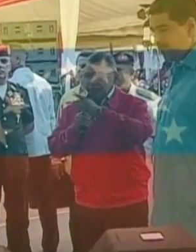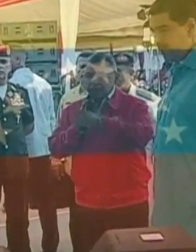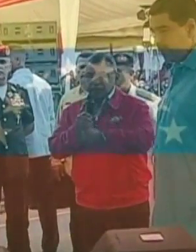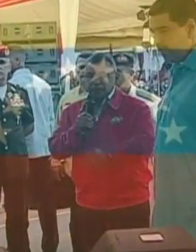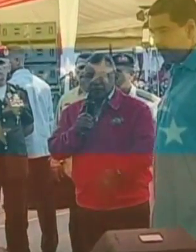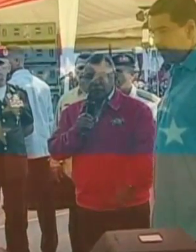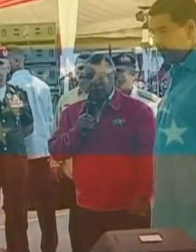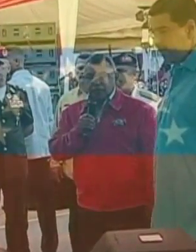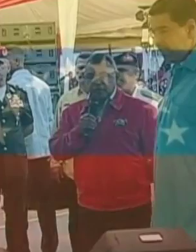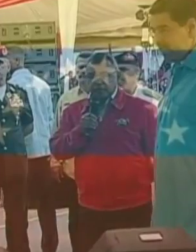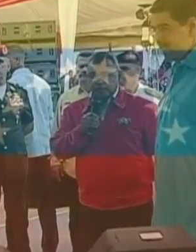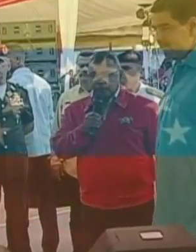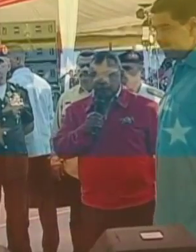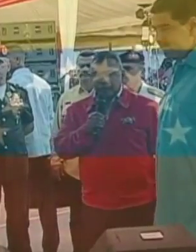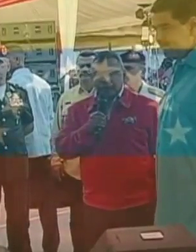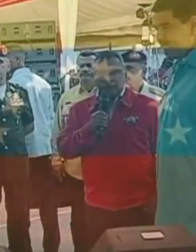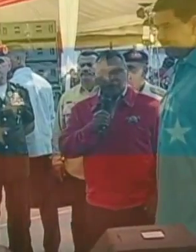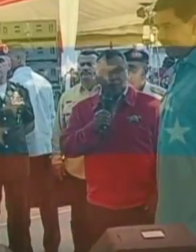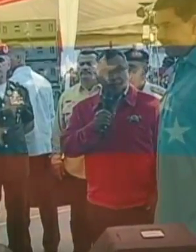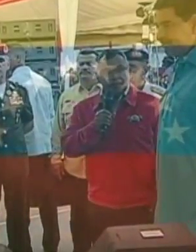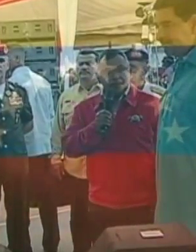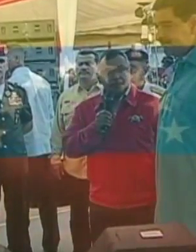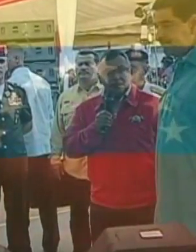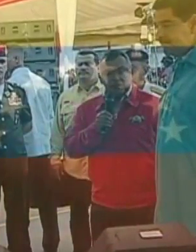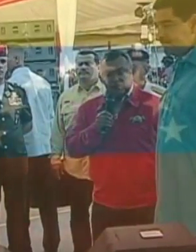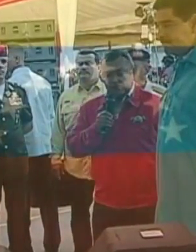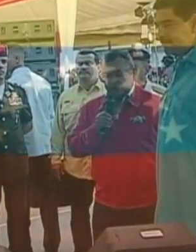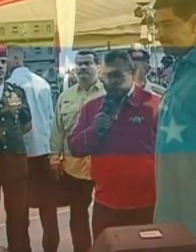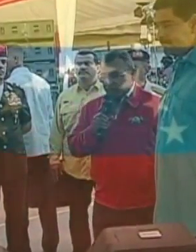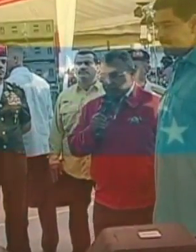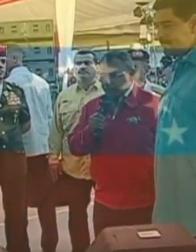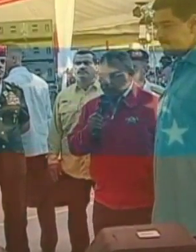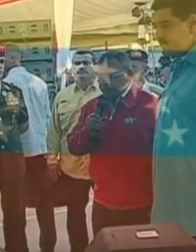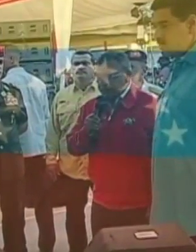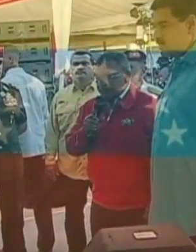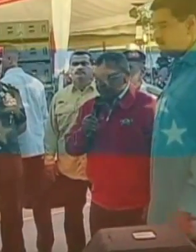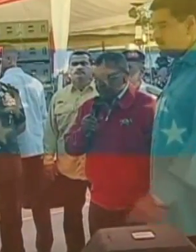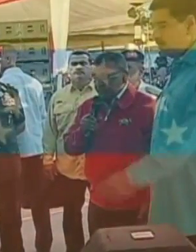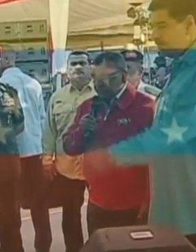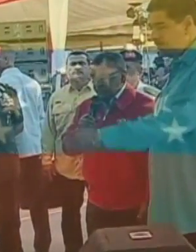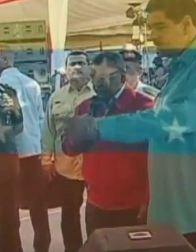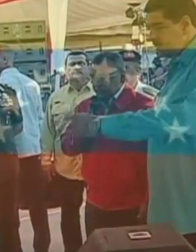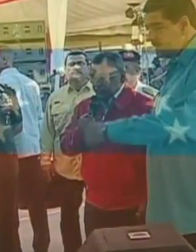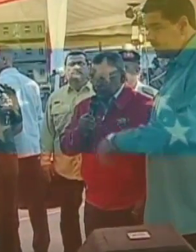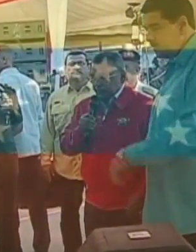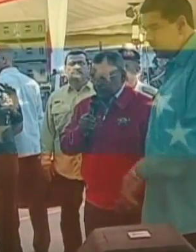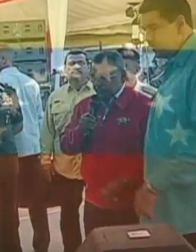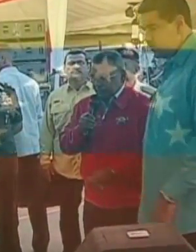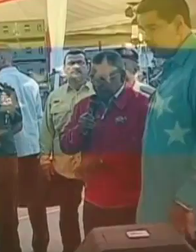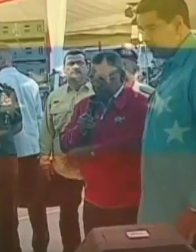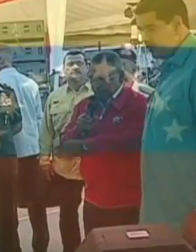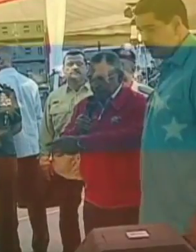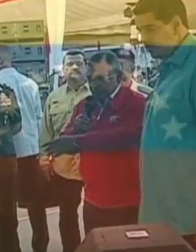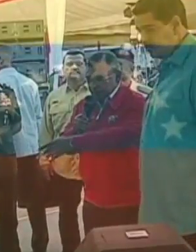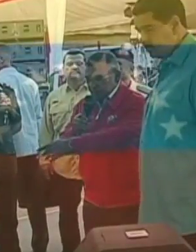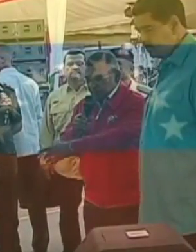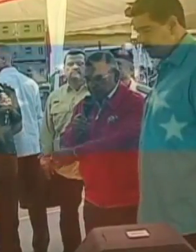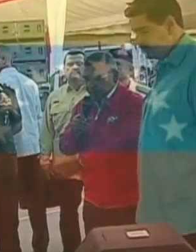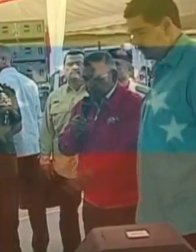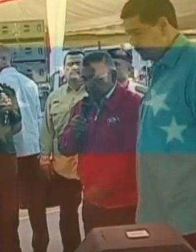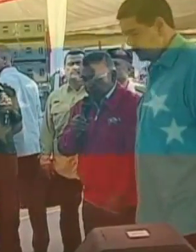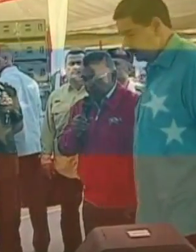han recibido el bono navideño contra la guerra económica, afirmando que antes que culmine este mes